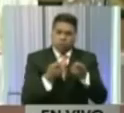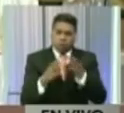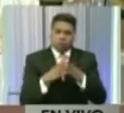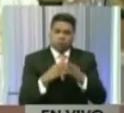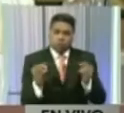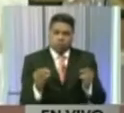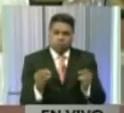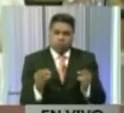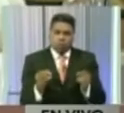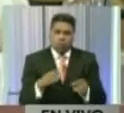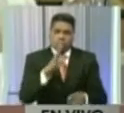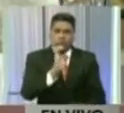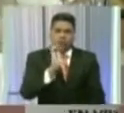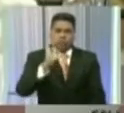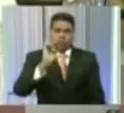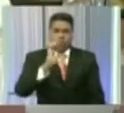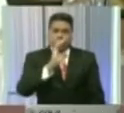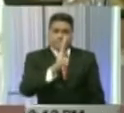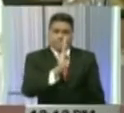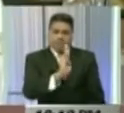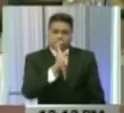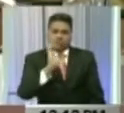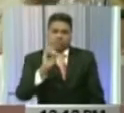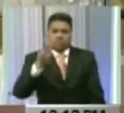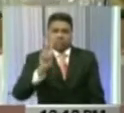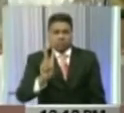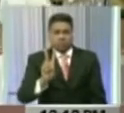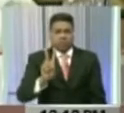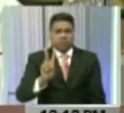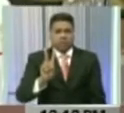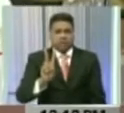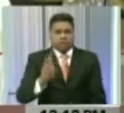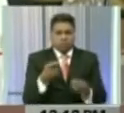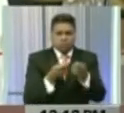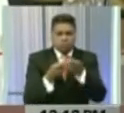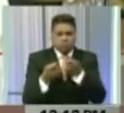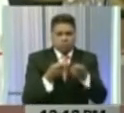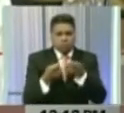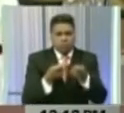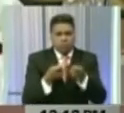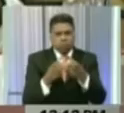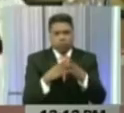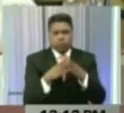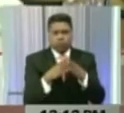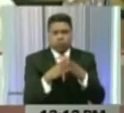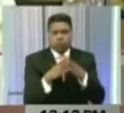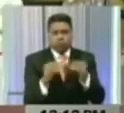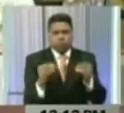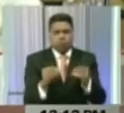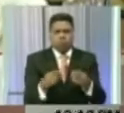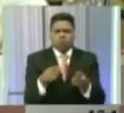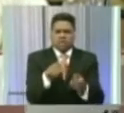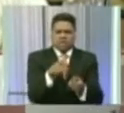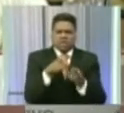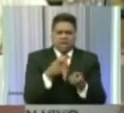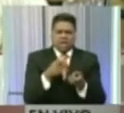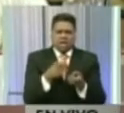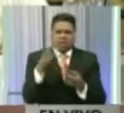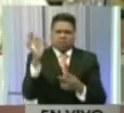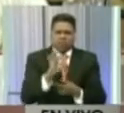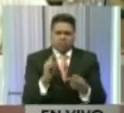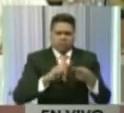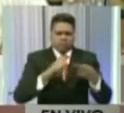El Banco Central nunca ha sido autónomo frente a la oligarquía. La oligarquía controló el Banco Central. Las tasas de interés, todo lo controlaba el Banco